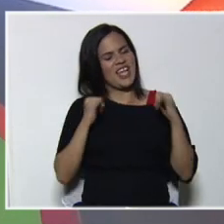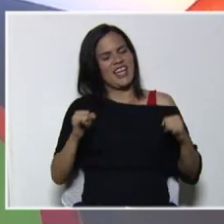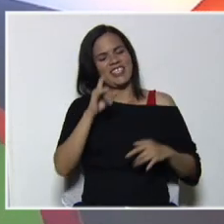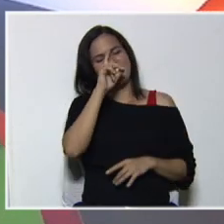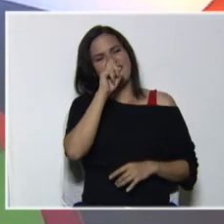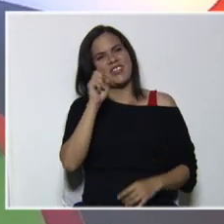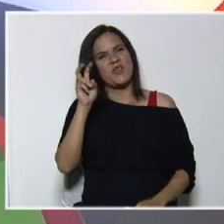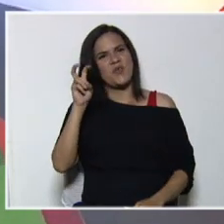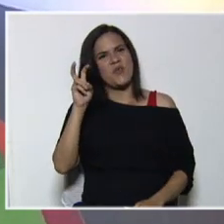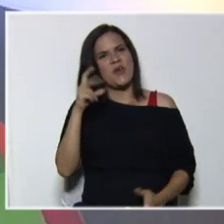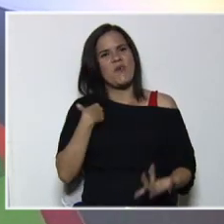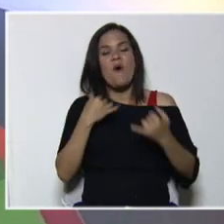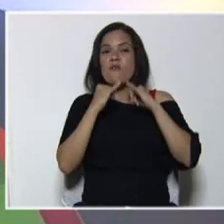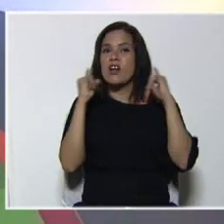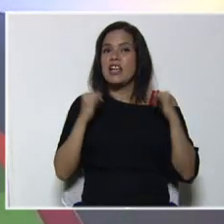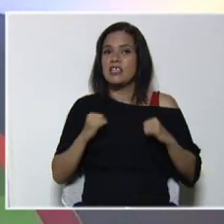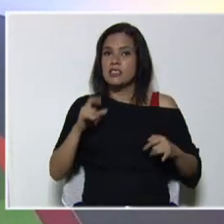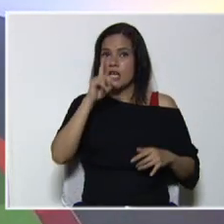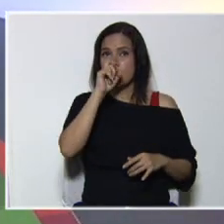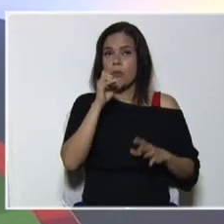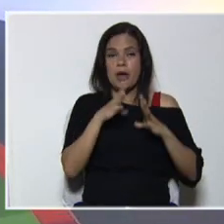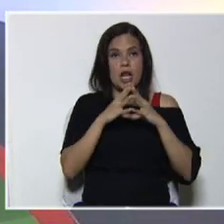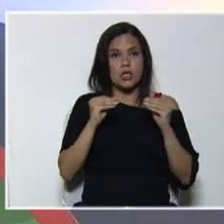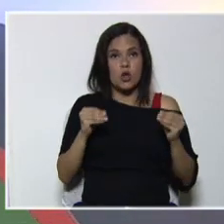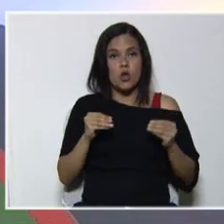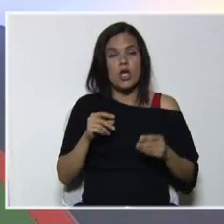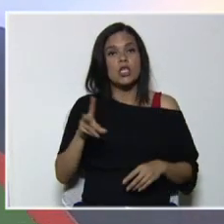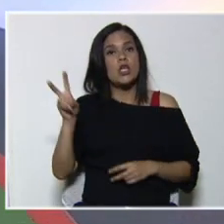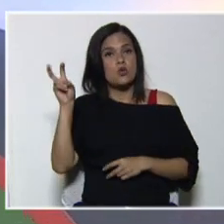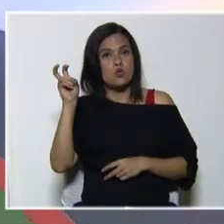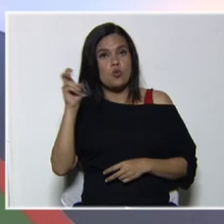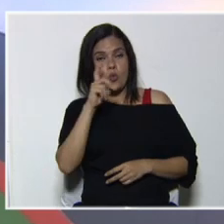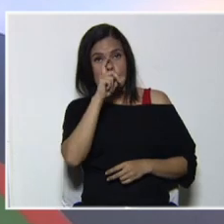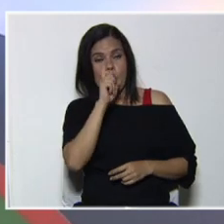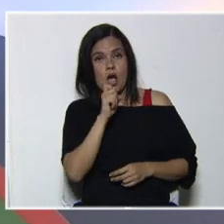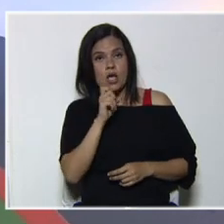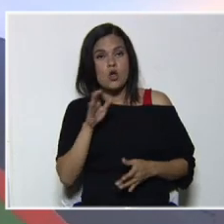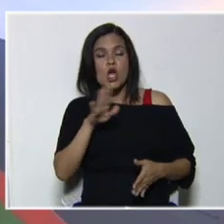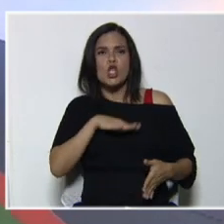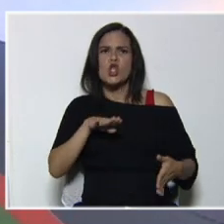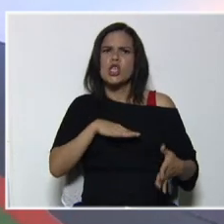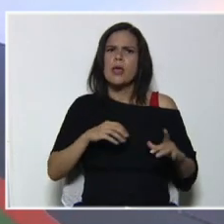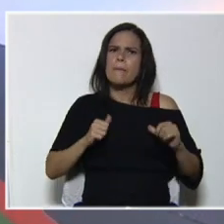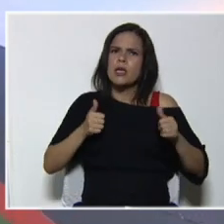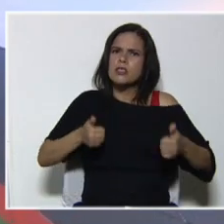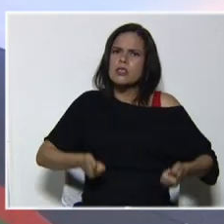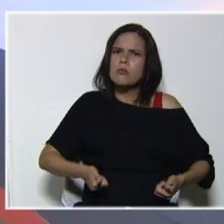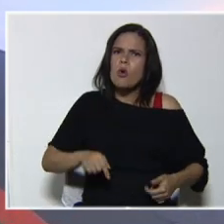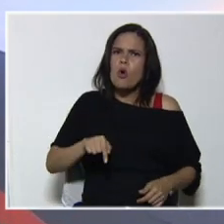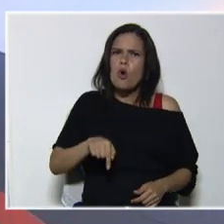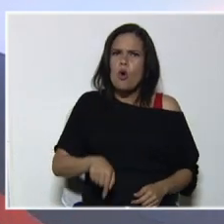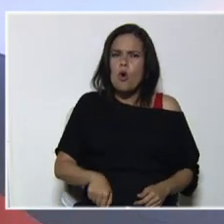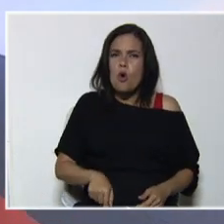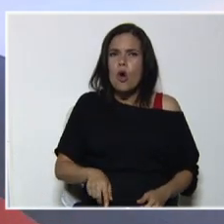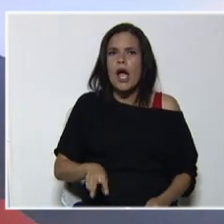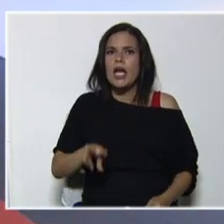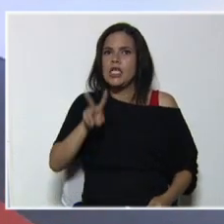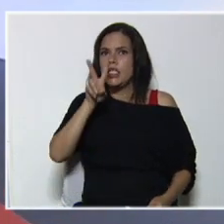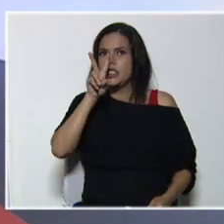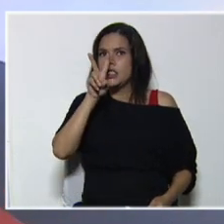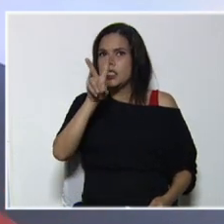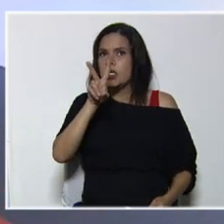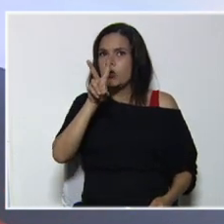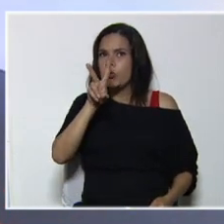nuevo, feliz año para todos en este nuevo año en donde iniciamos hoy el segundo momento del año escolar